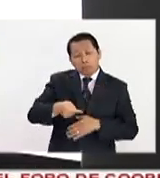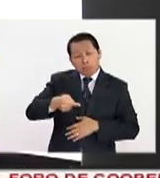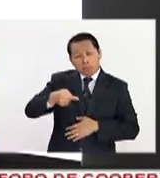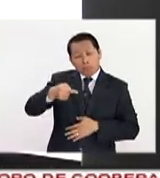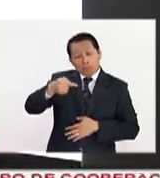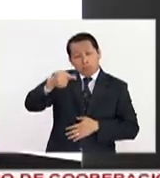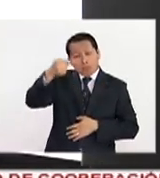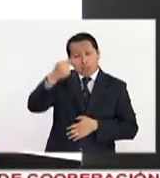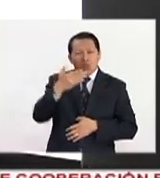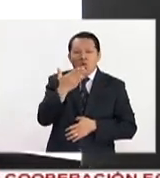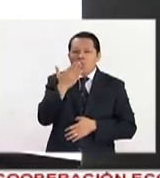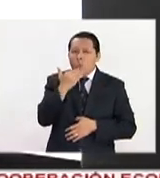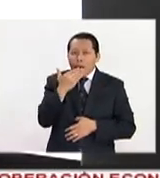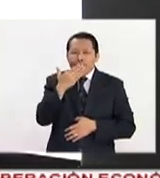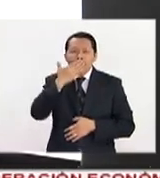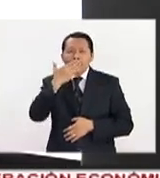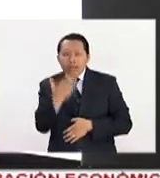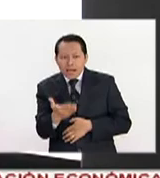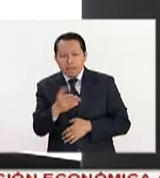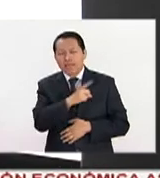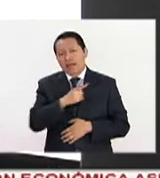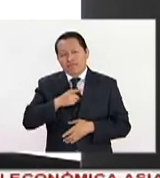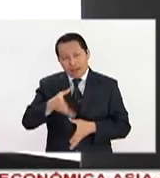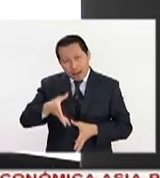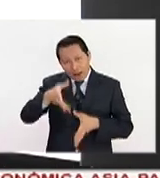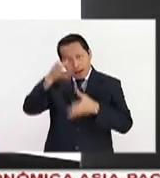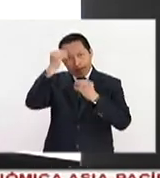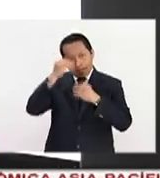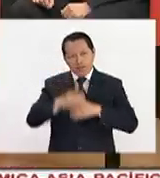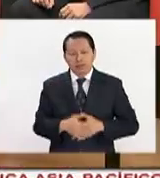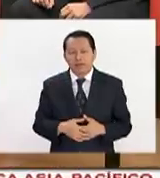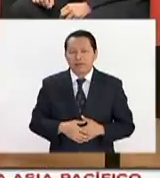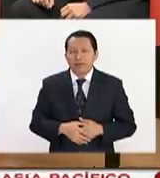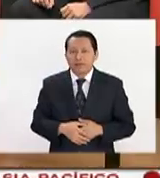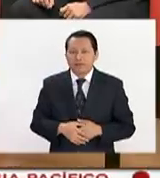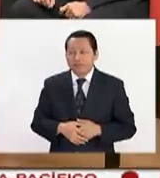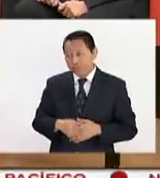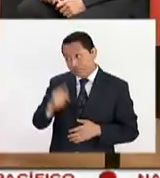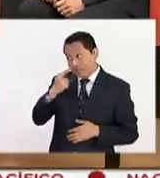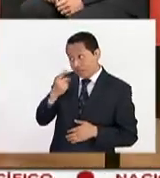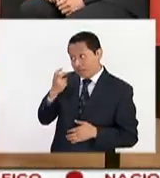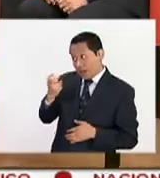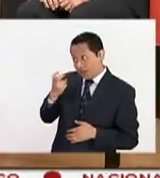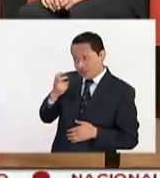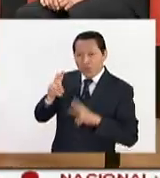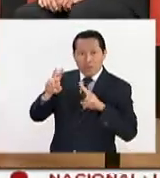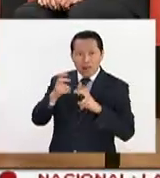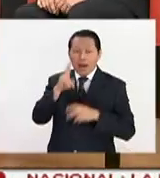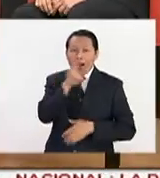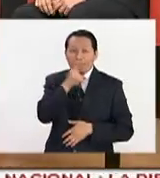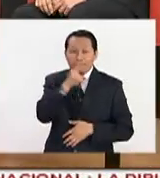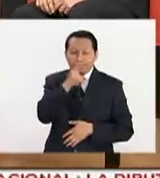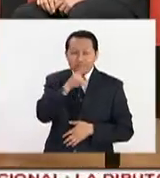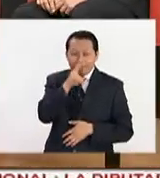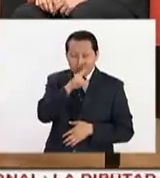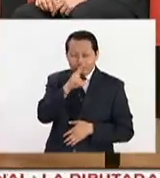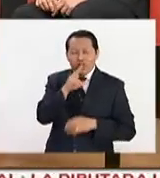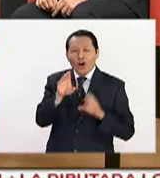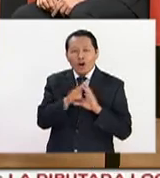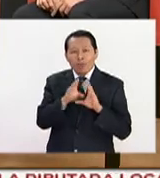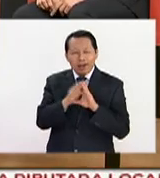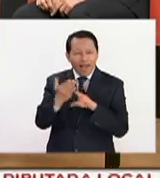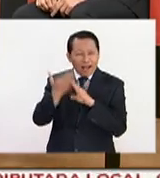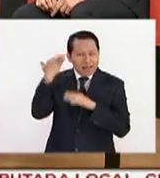ritmo, ¿no? Entonces tenemos que reaprender. Y fíjate que tocando ese asunto de la respiración,